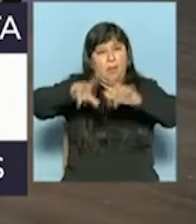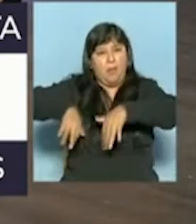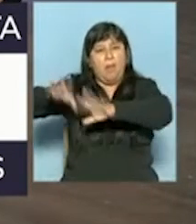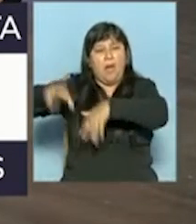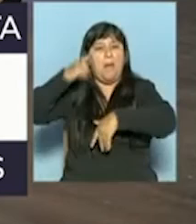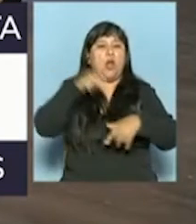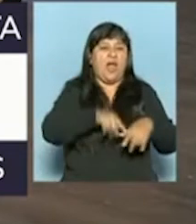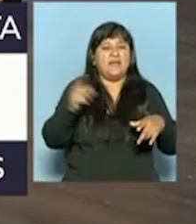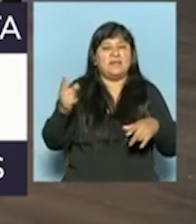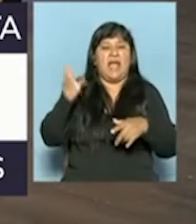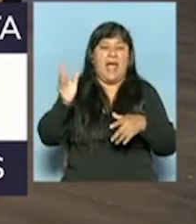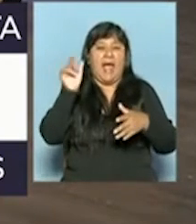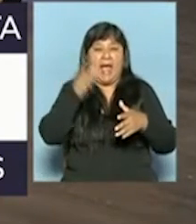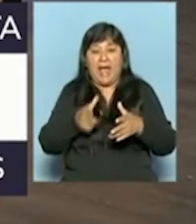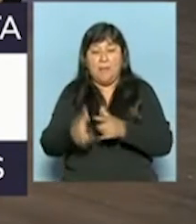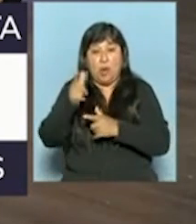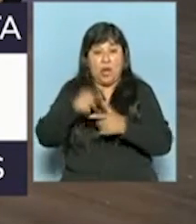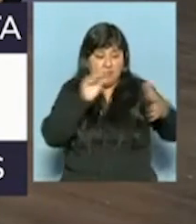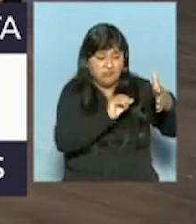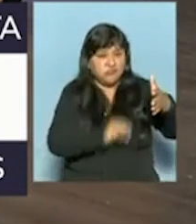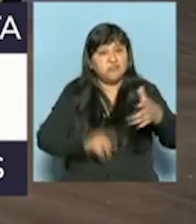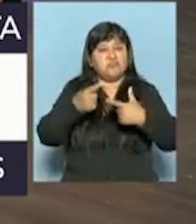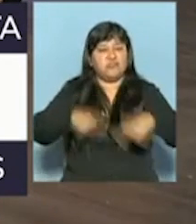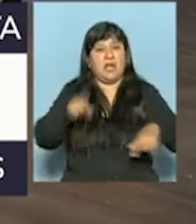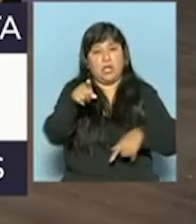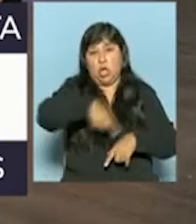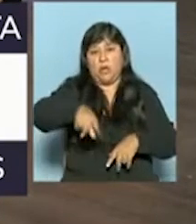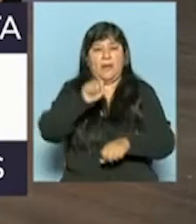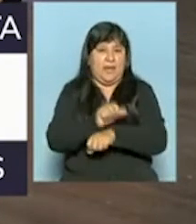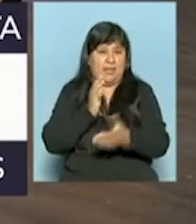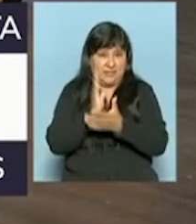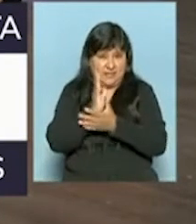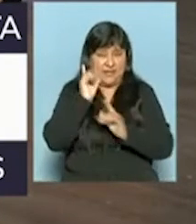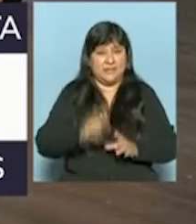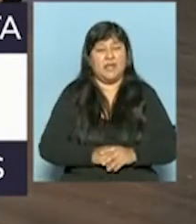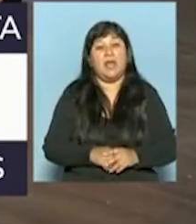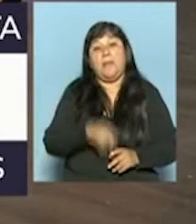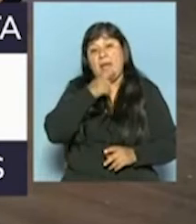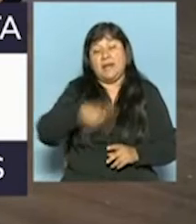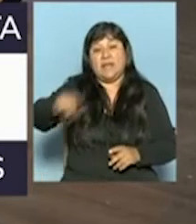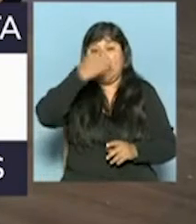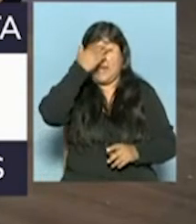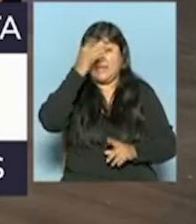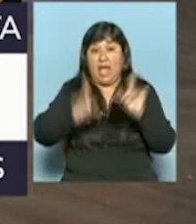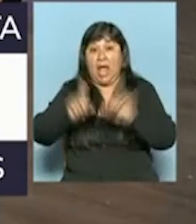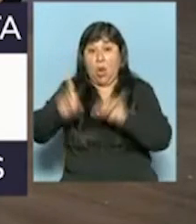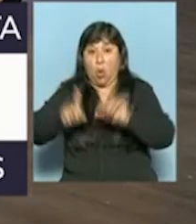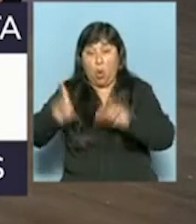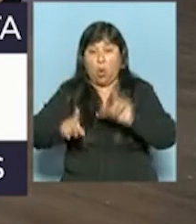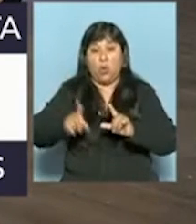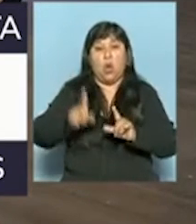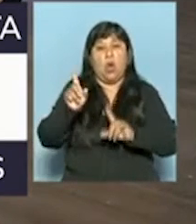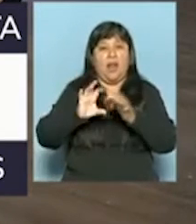ahora hay 15 detenidos, recién nos decía la parte del ayudante fiscal que es muy probable que algunos queden en libertad,